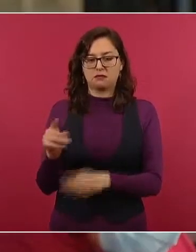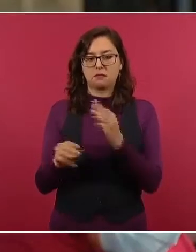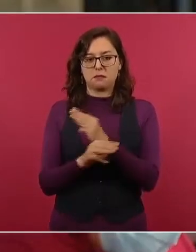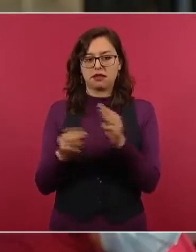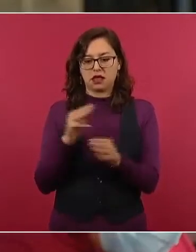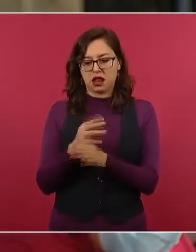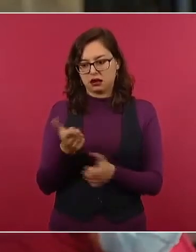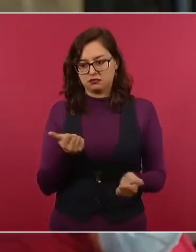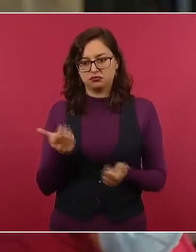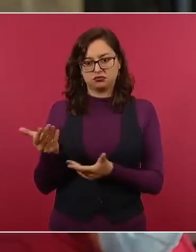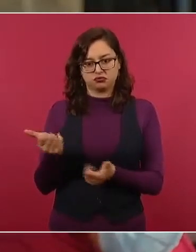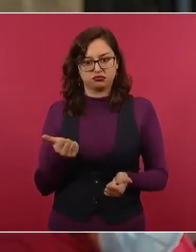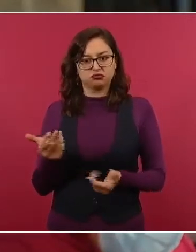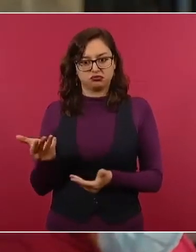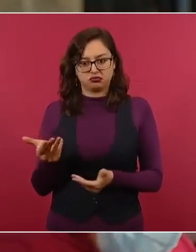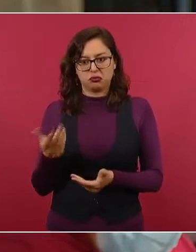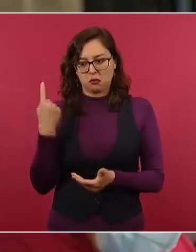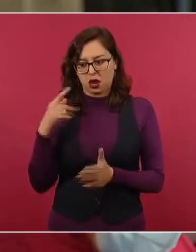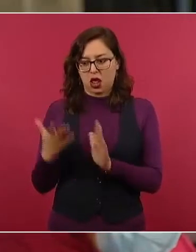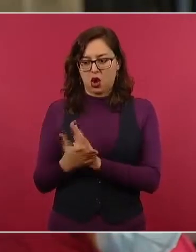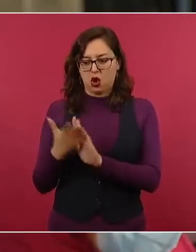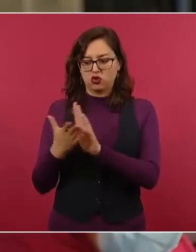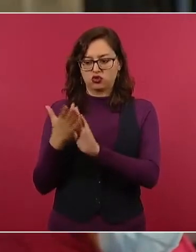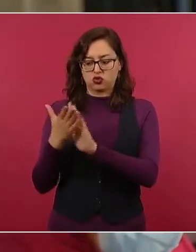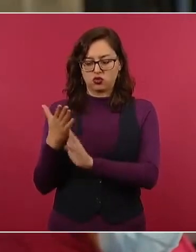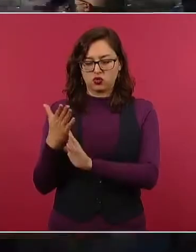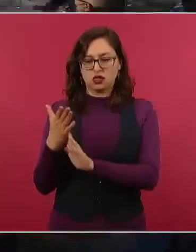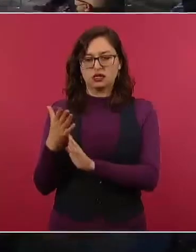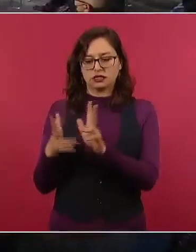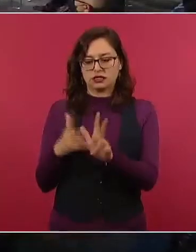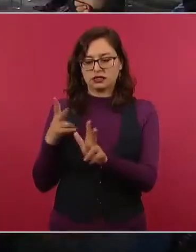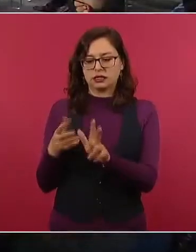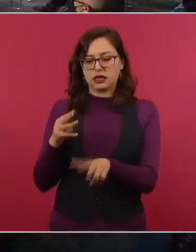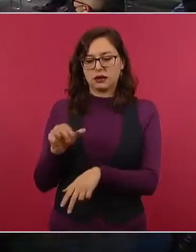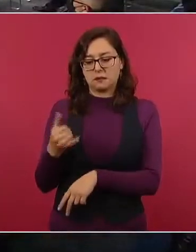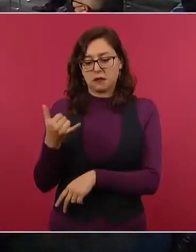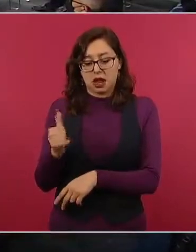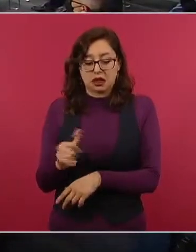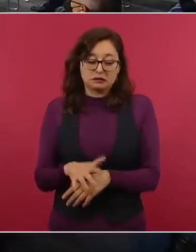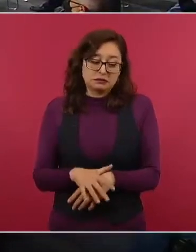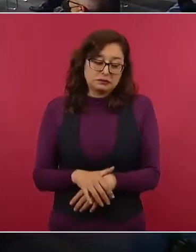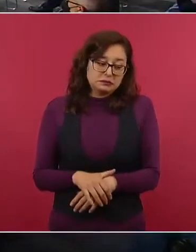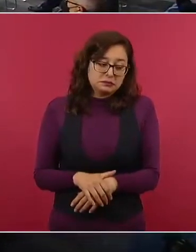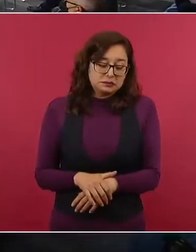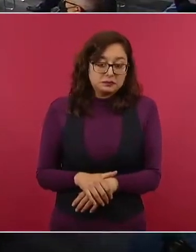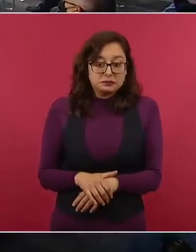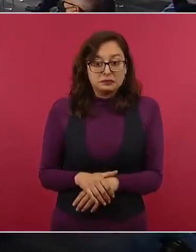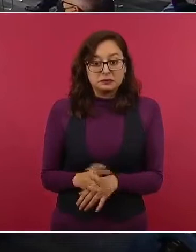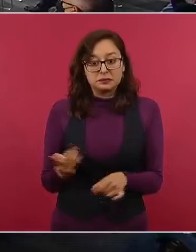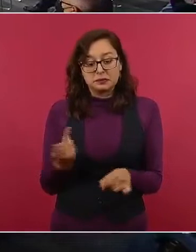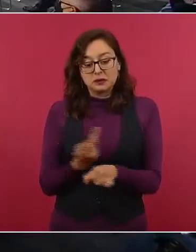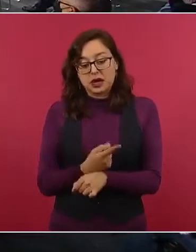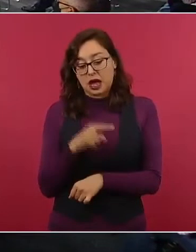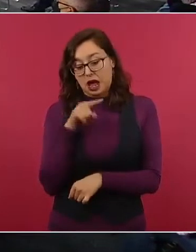sentido, señor, porque el balasto lo sacan de los Tuxtlas y se lo llevan